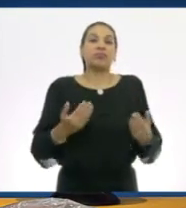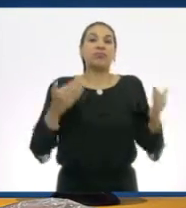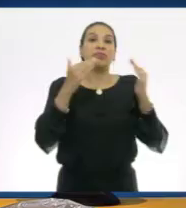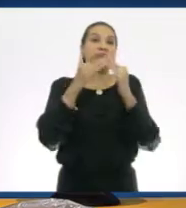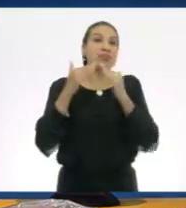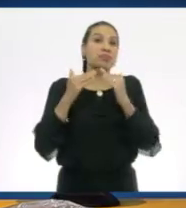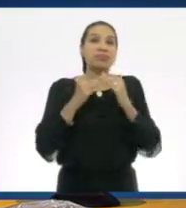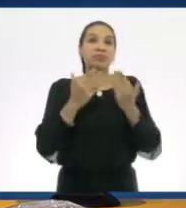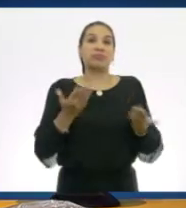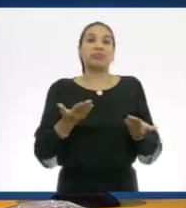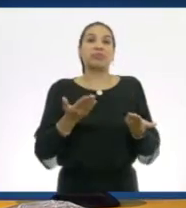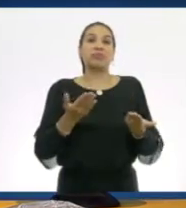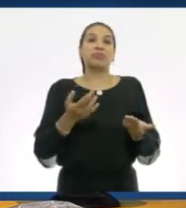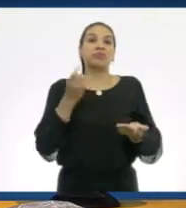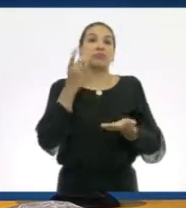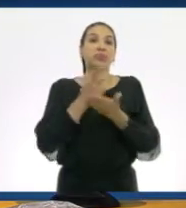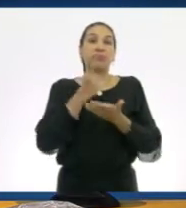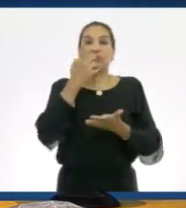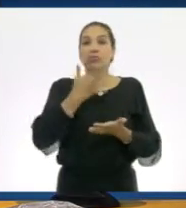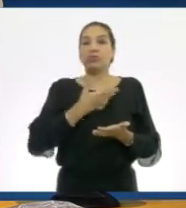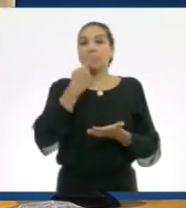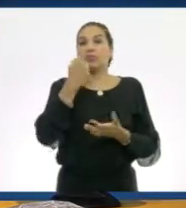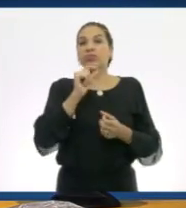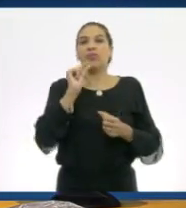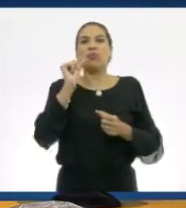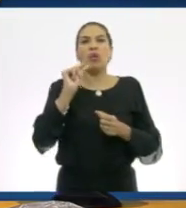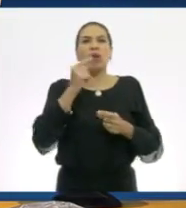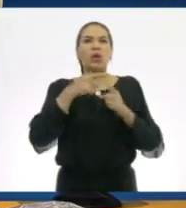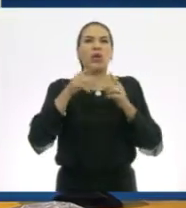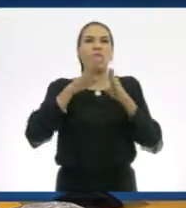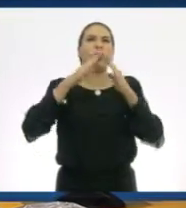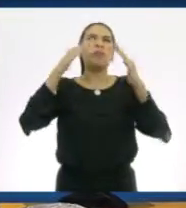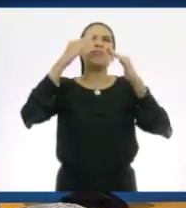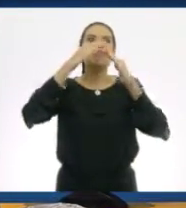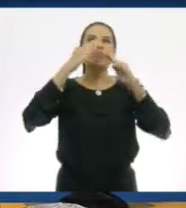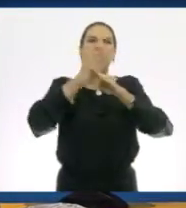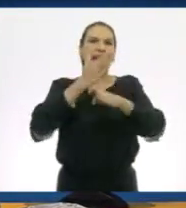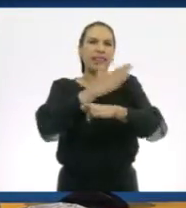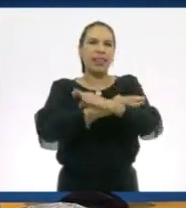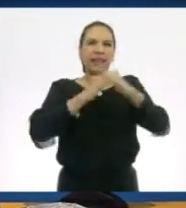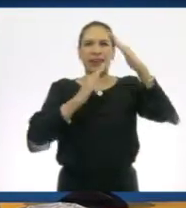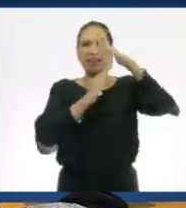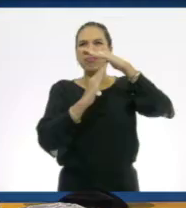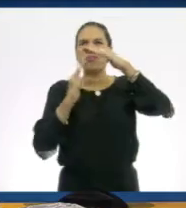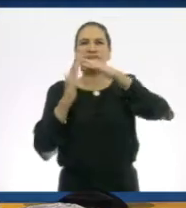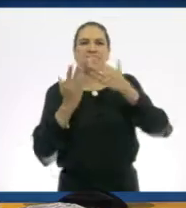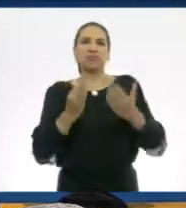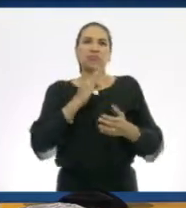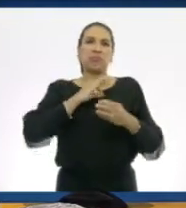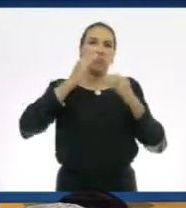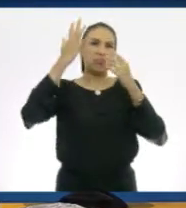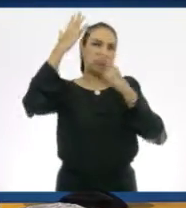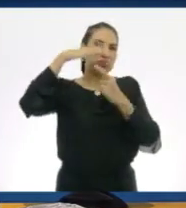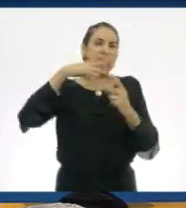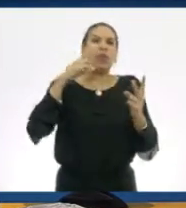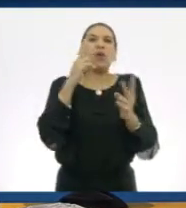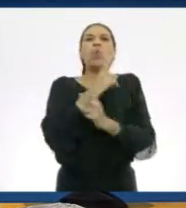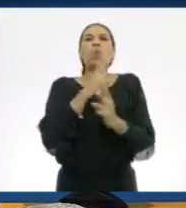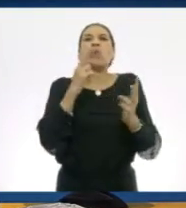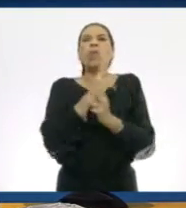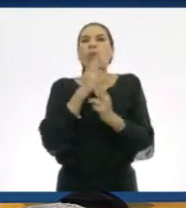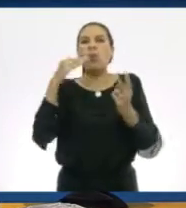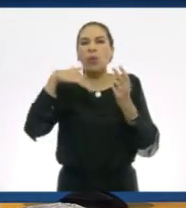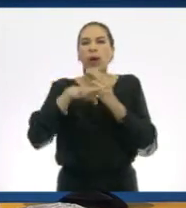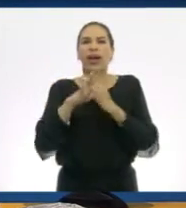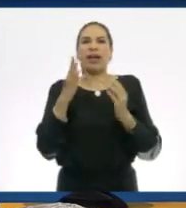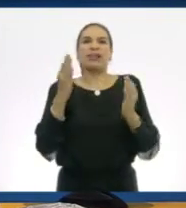viviendas, pues si solamente tenemos unos cuantos palos de madera para sostenerlas, pues se nos puede colar el agua,